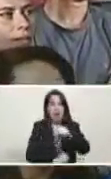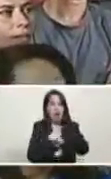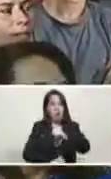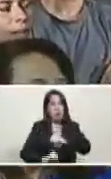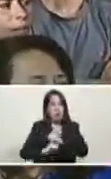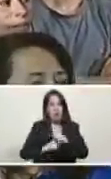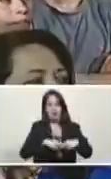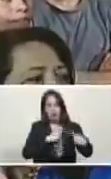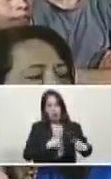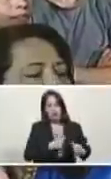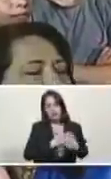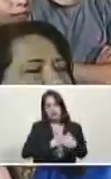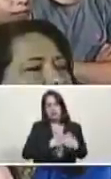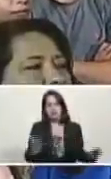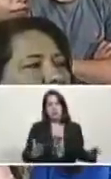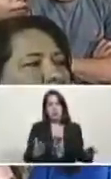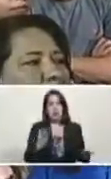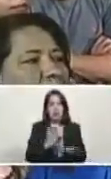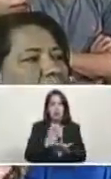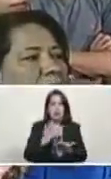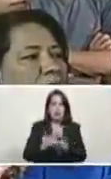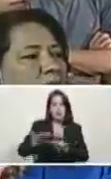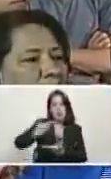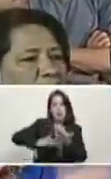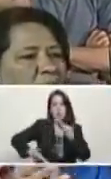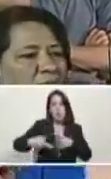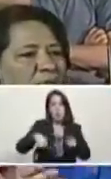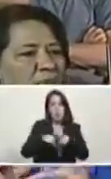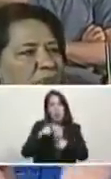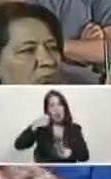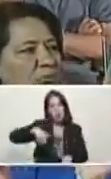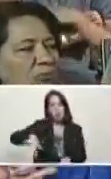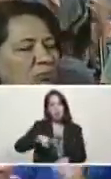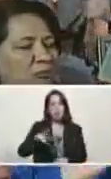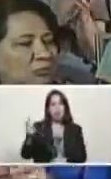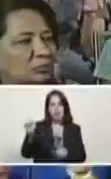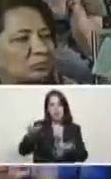como usted puede nos ofrece a nosotros muchas gracias